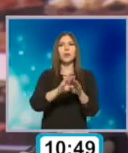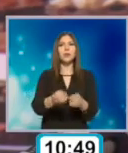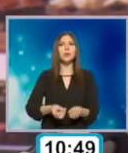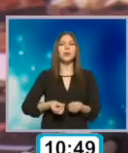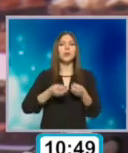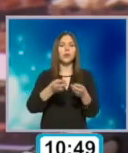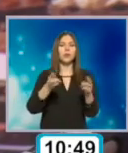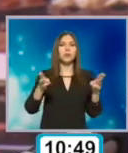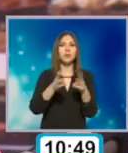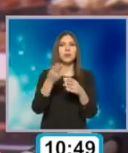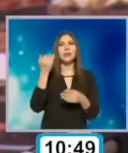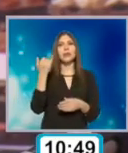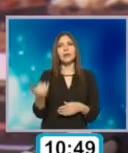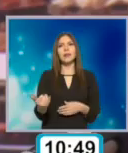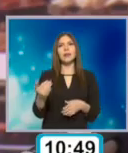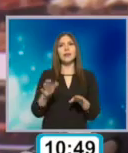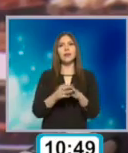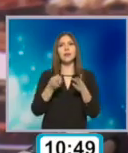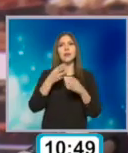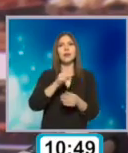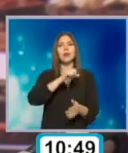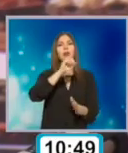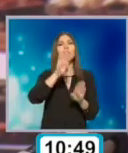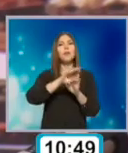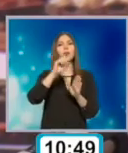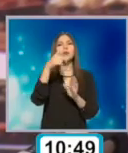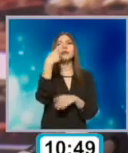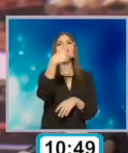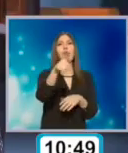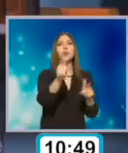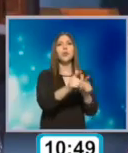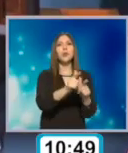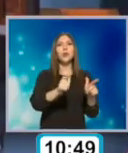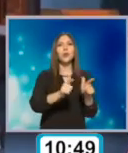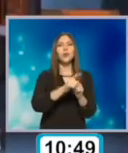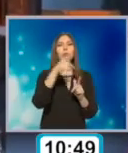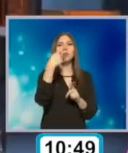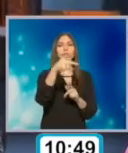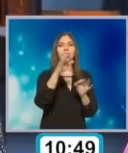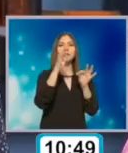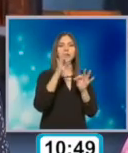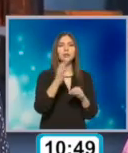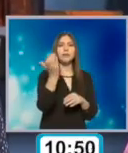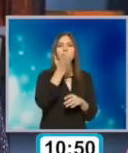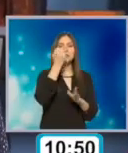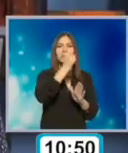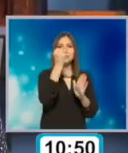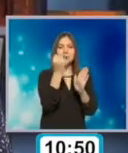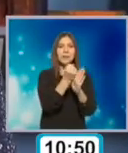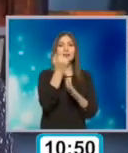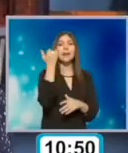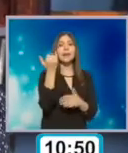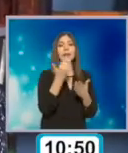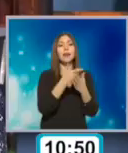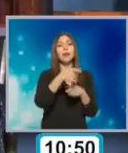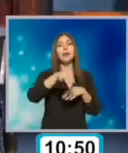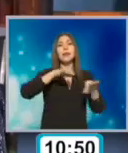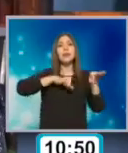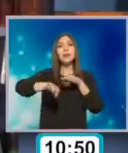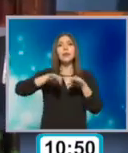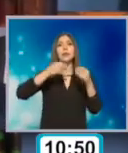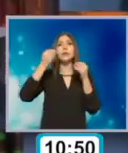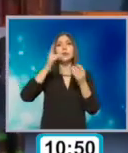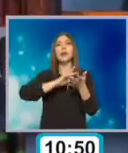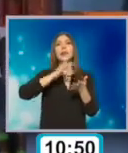el toque y aparte el estilo personal del grupo. Y es importante recalcar que han andado pues trabajando mucho gracias a este éxito